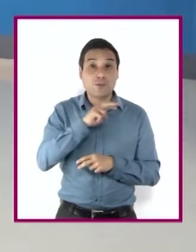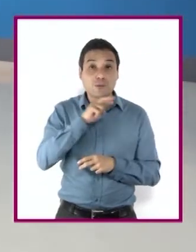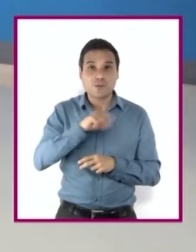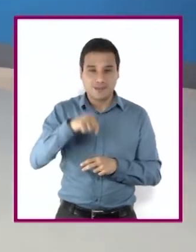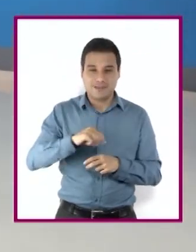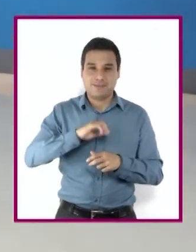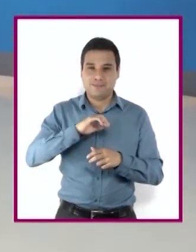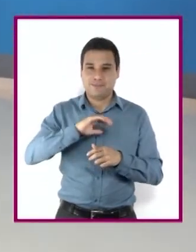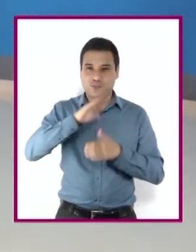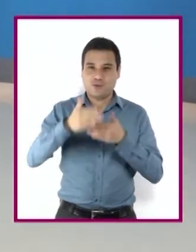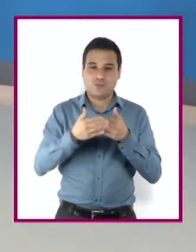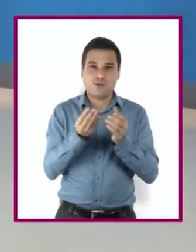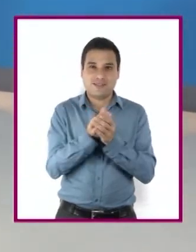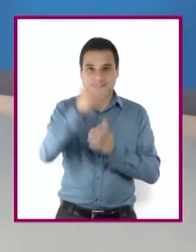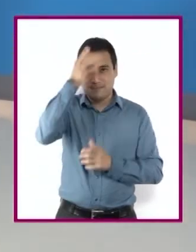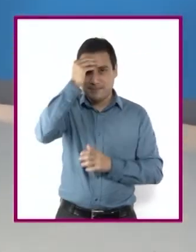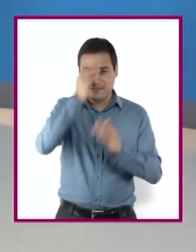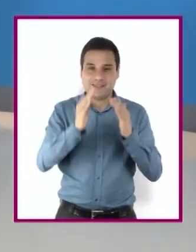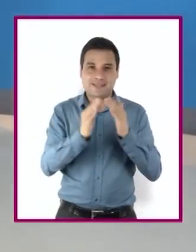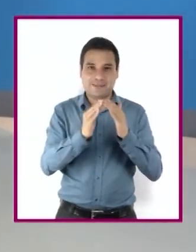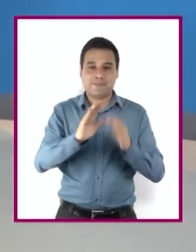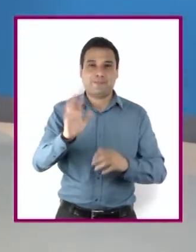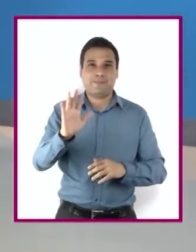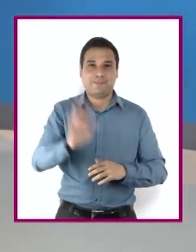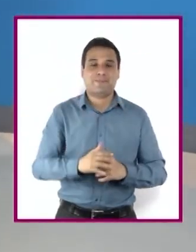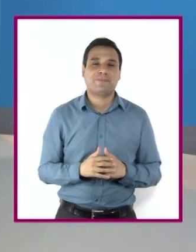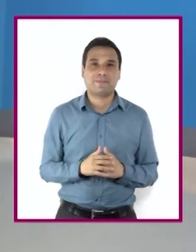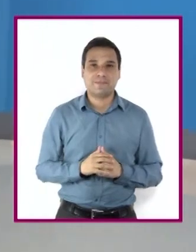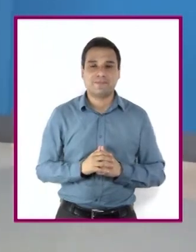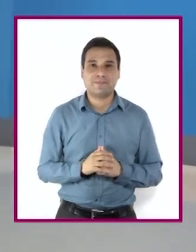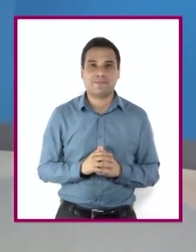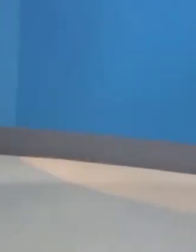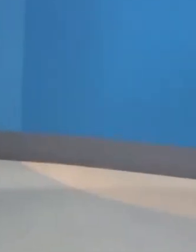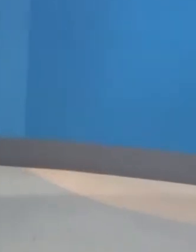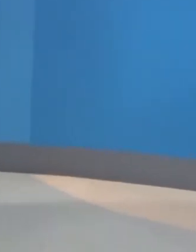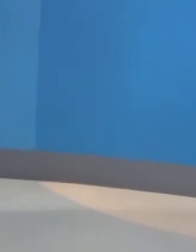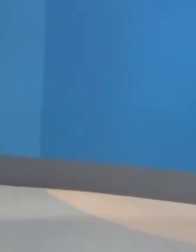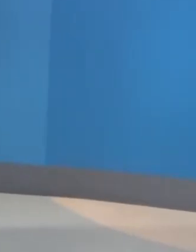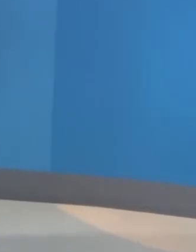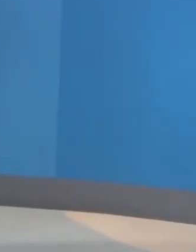aquí en Aprende en Casa. ¡Hasta la próxima!